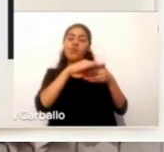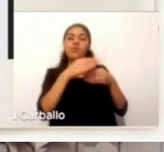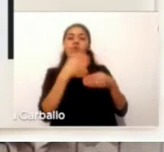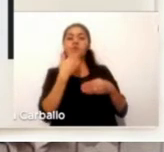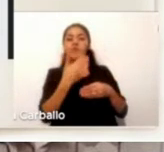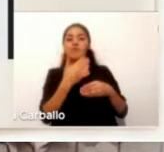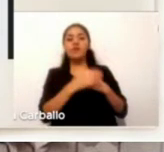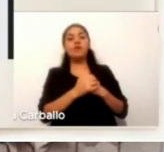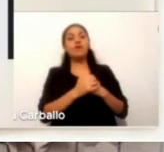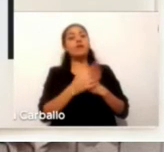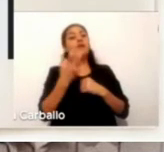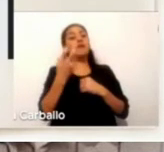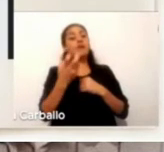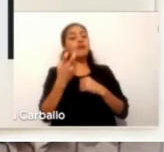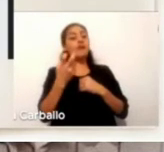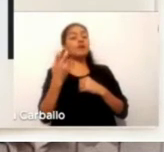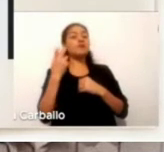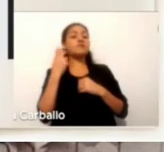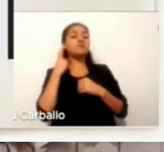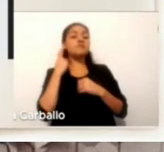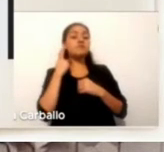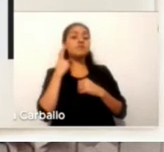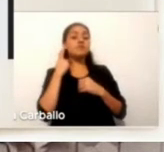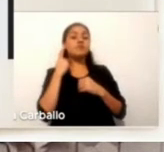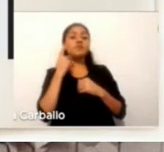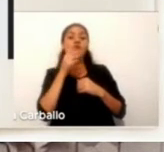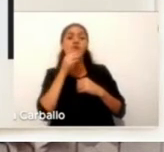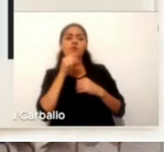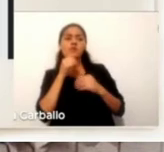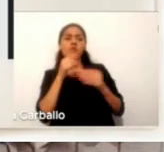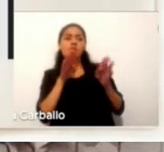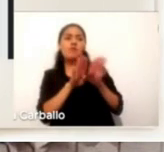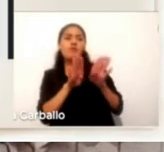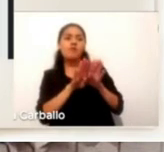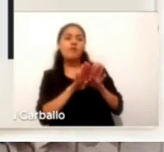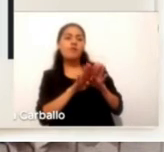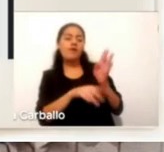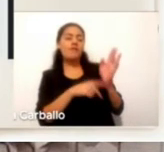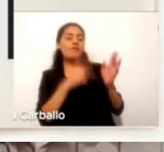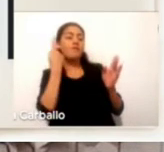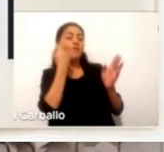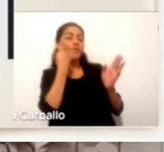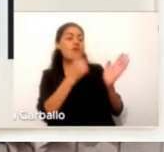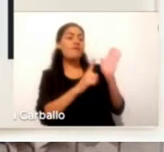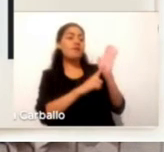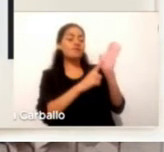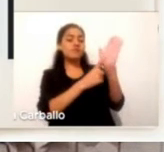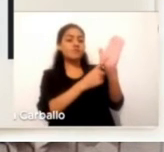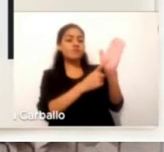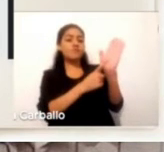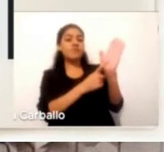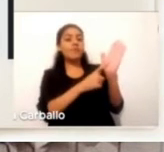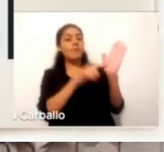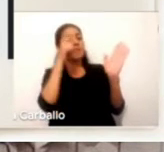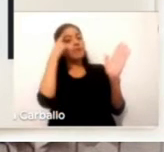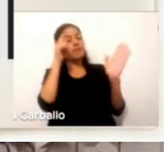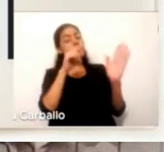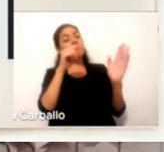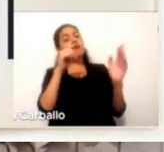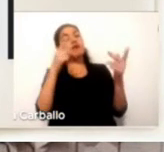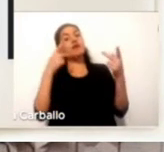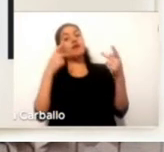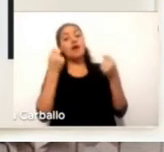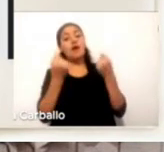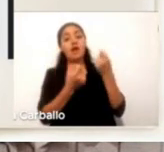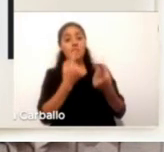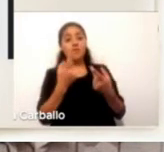que el partido actor no aportó medios de prueba que permitieran a esta ponencia inferir que hubo más personas que sufragaron en la